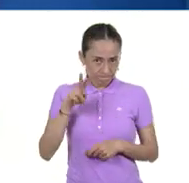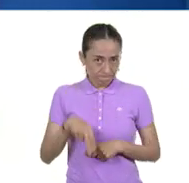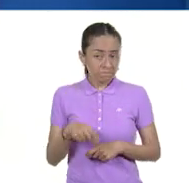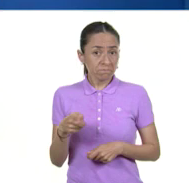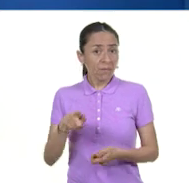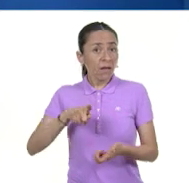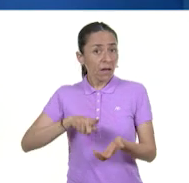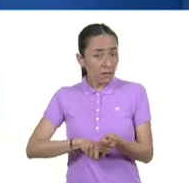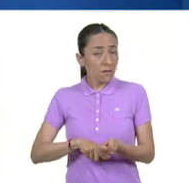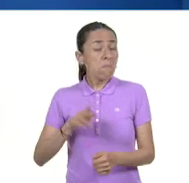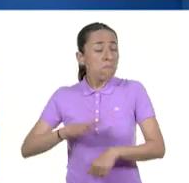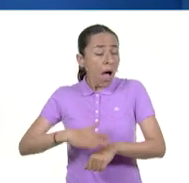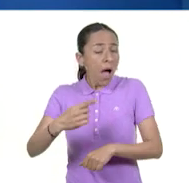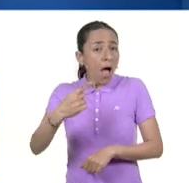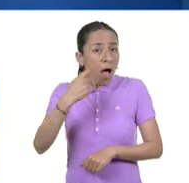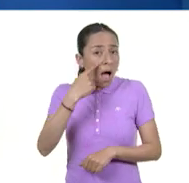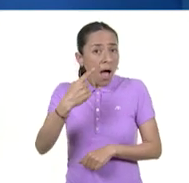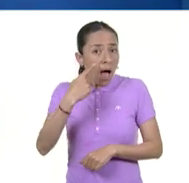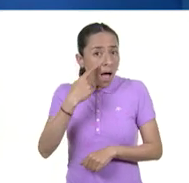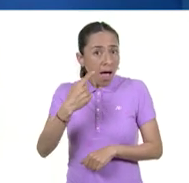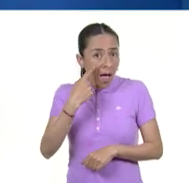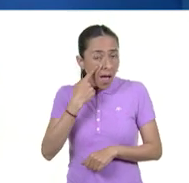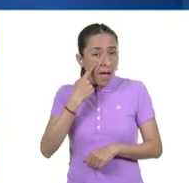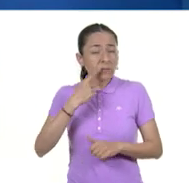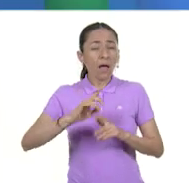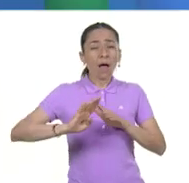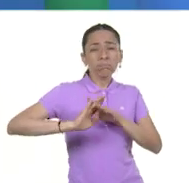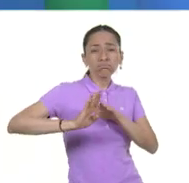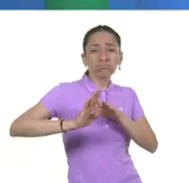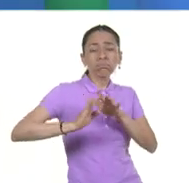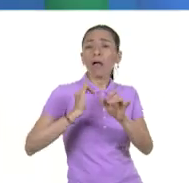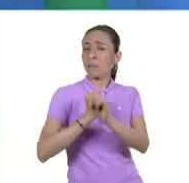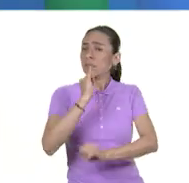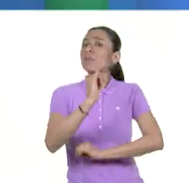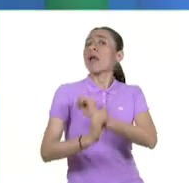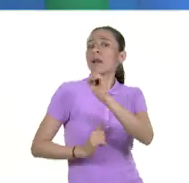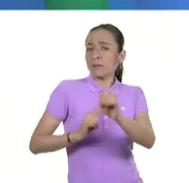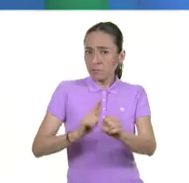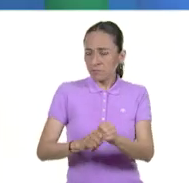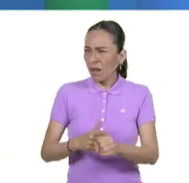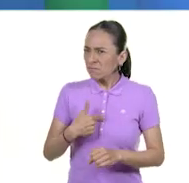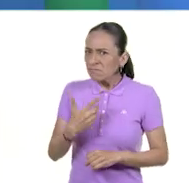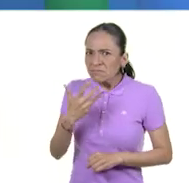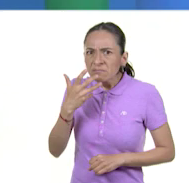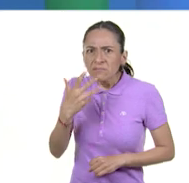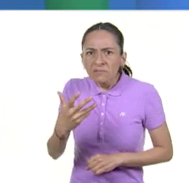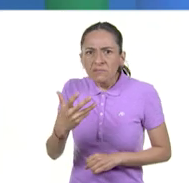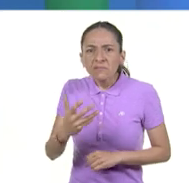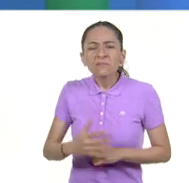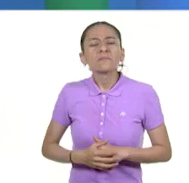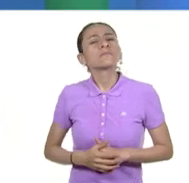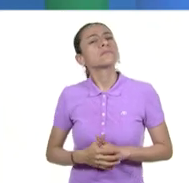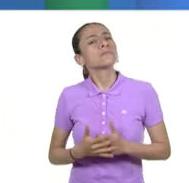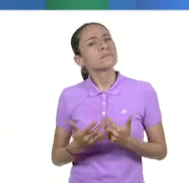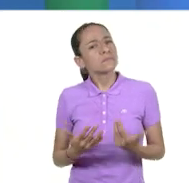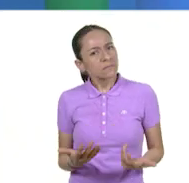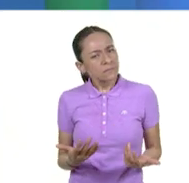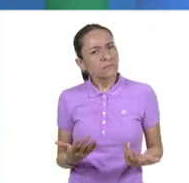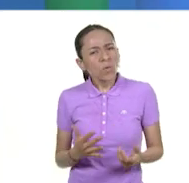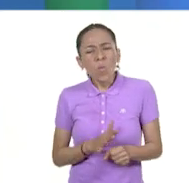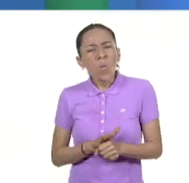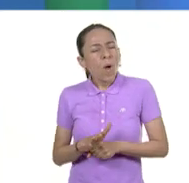mayor número de migrantes internacionales. ¿En serio? ¿Cuáles son los principales